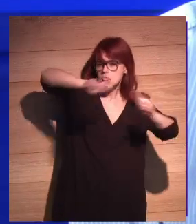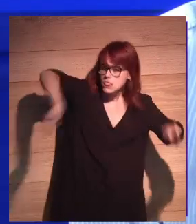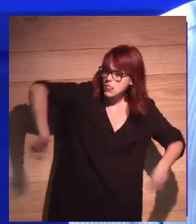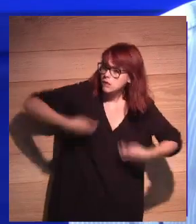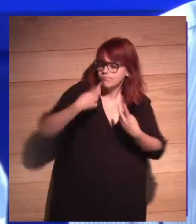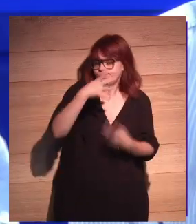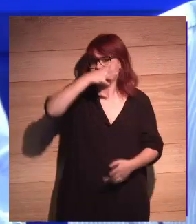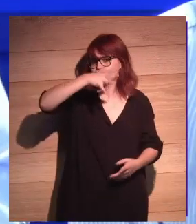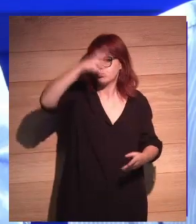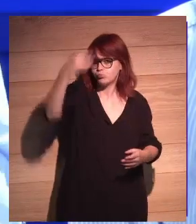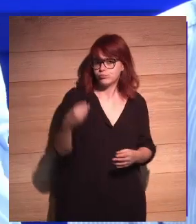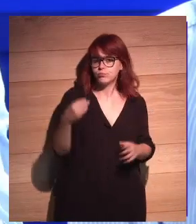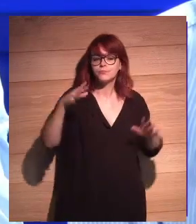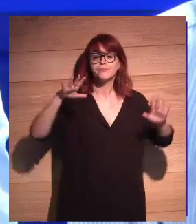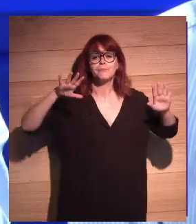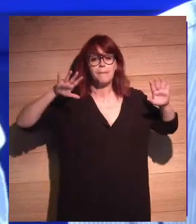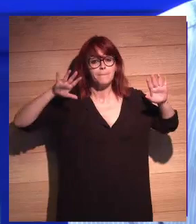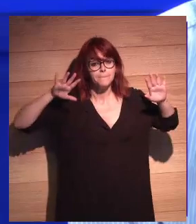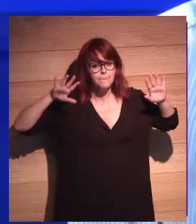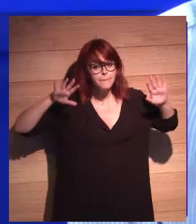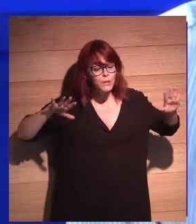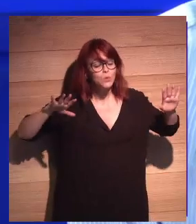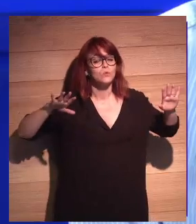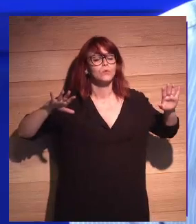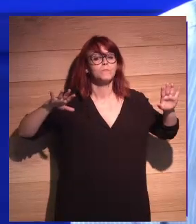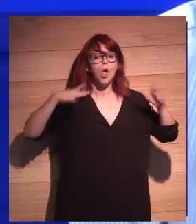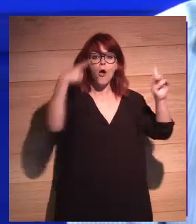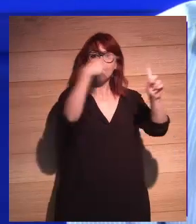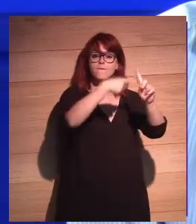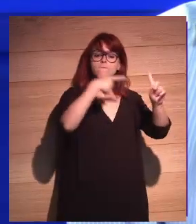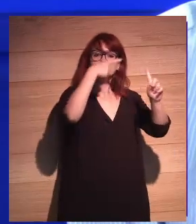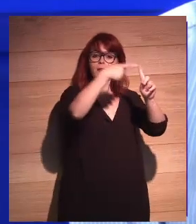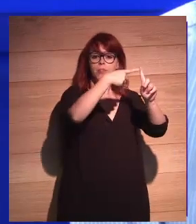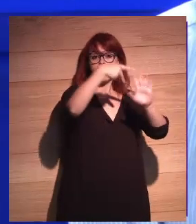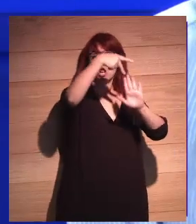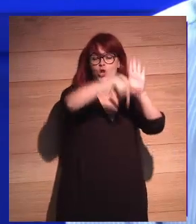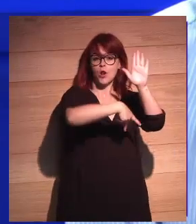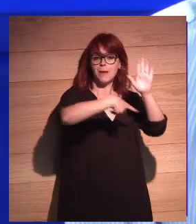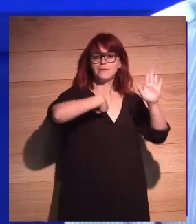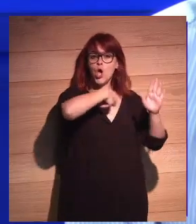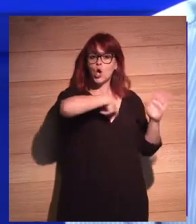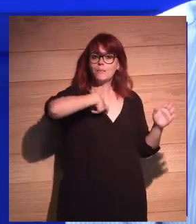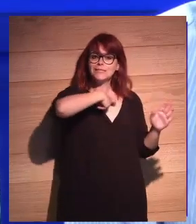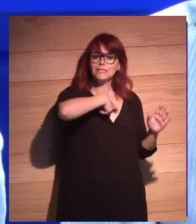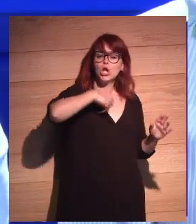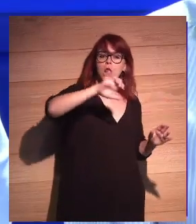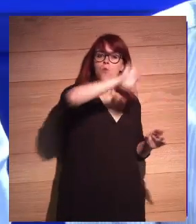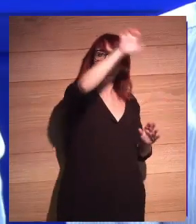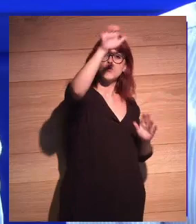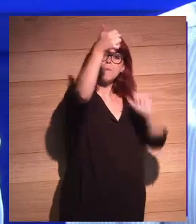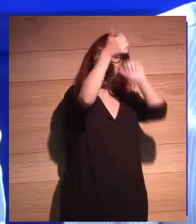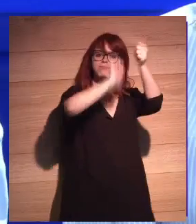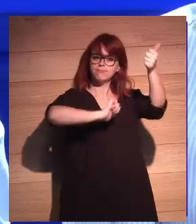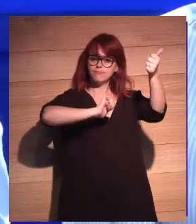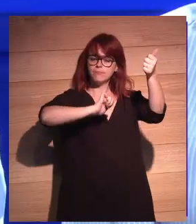Y se siguieron las referencias o las normas de la Comisión Europea en sectores